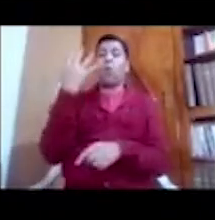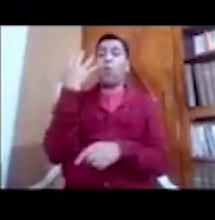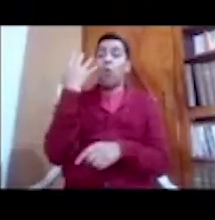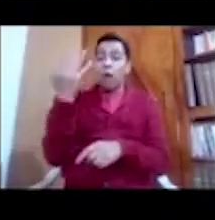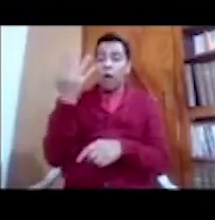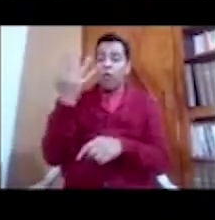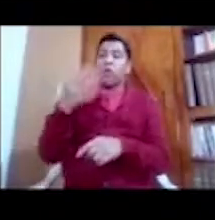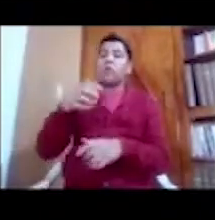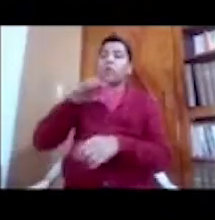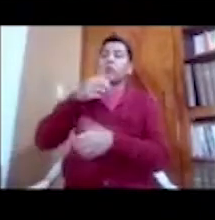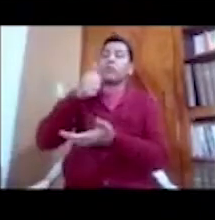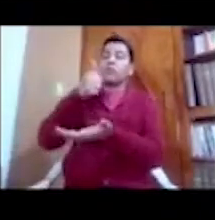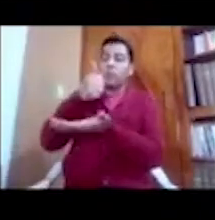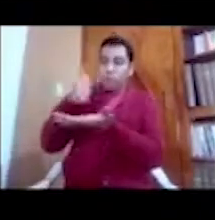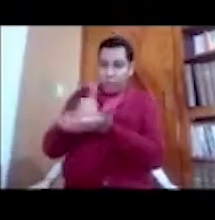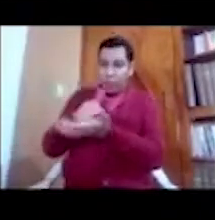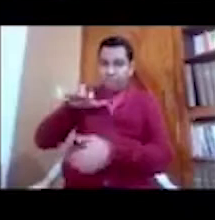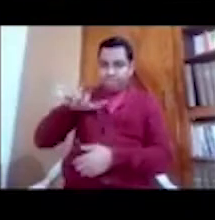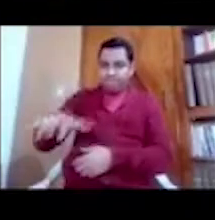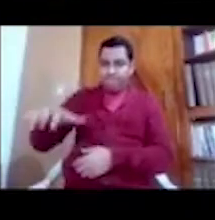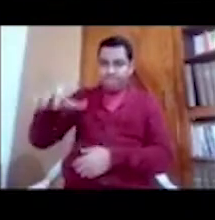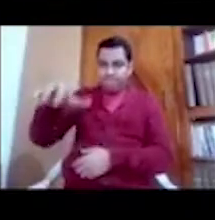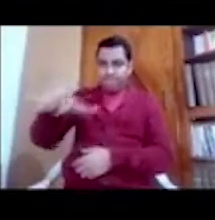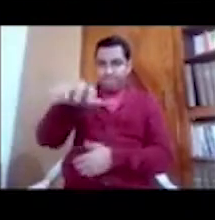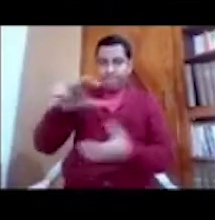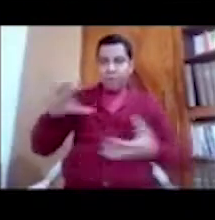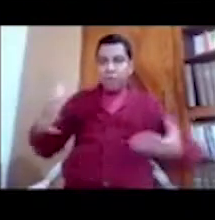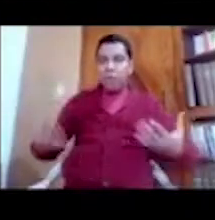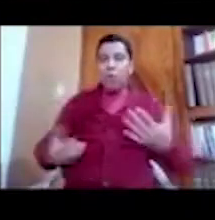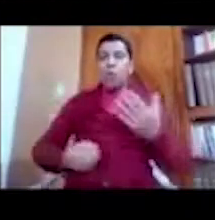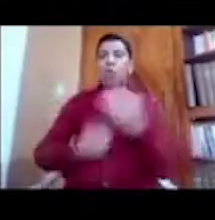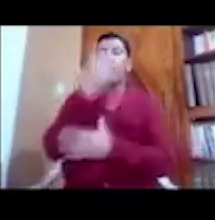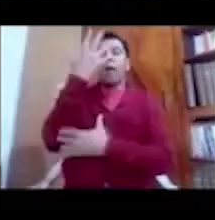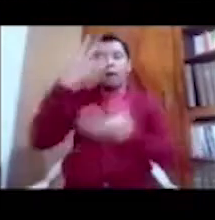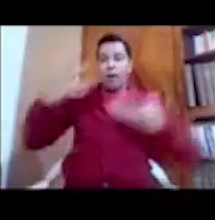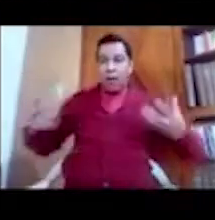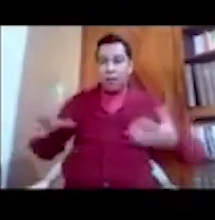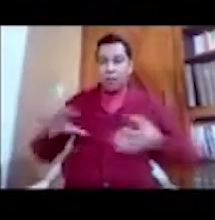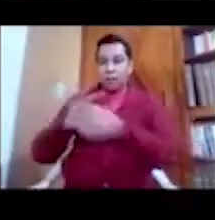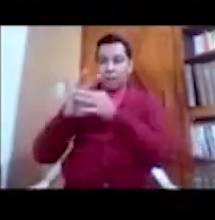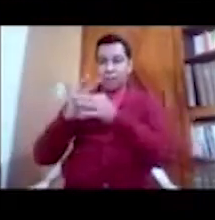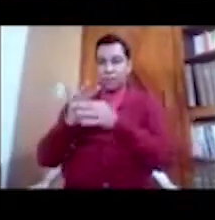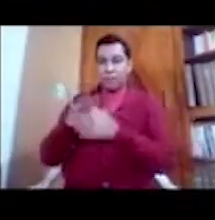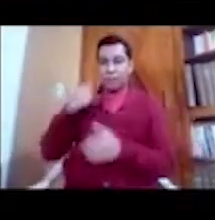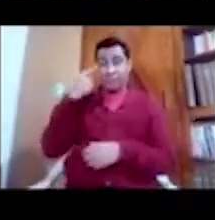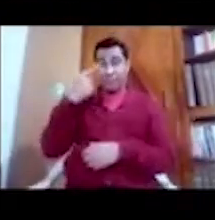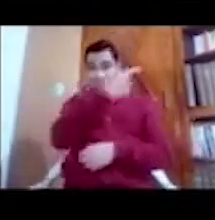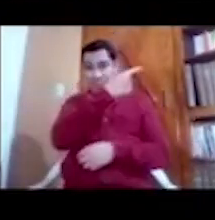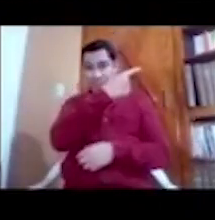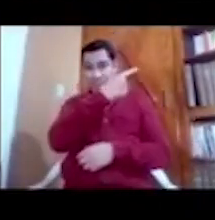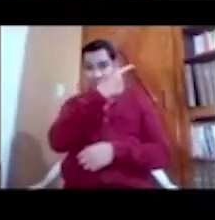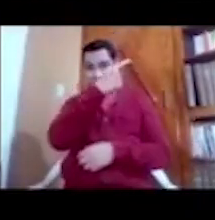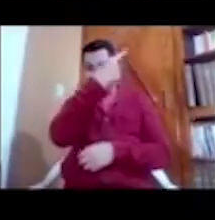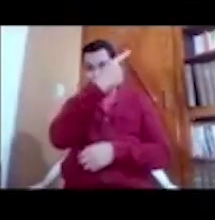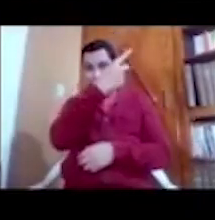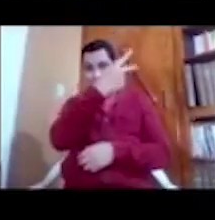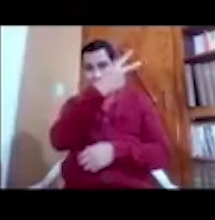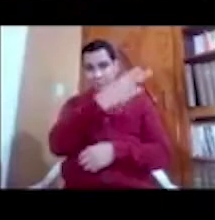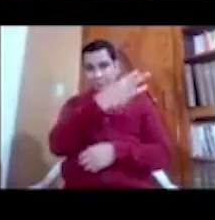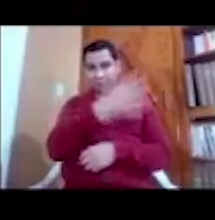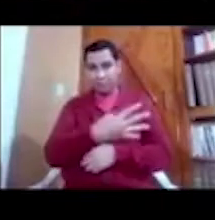están haciendo la alianza en lo que ahora sería la región poblano-tlaxcalteca, que están,